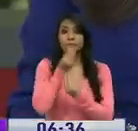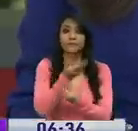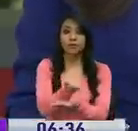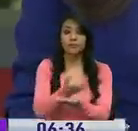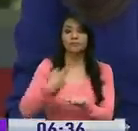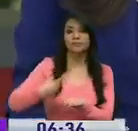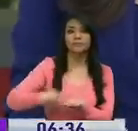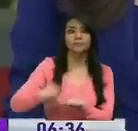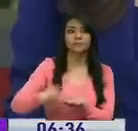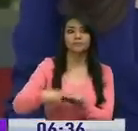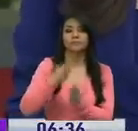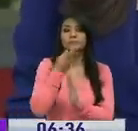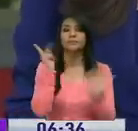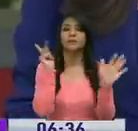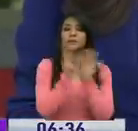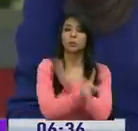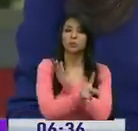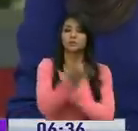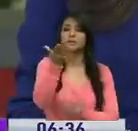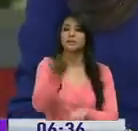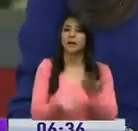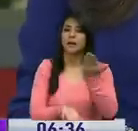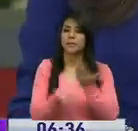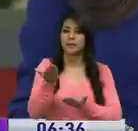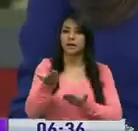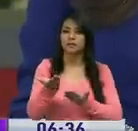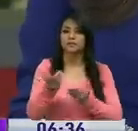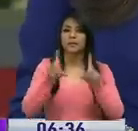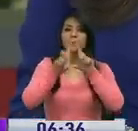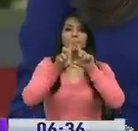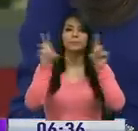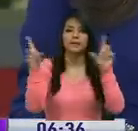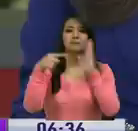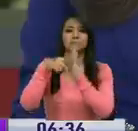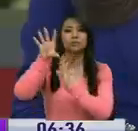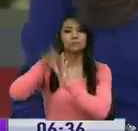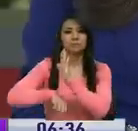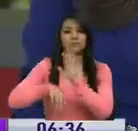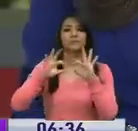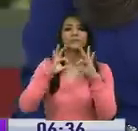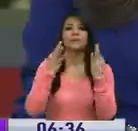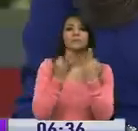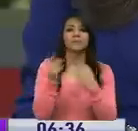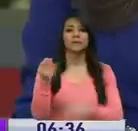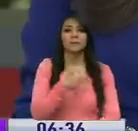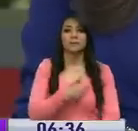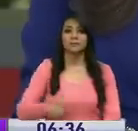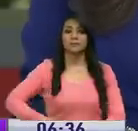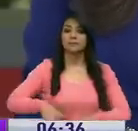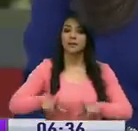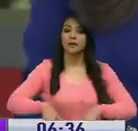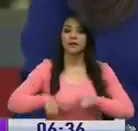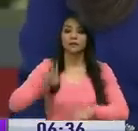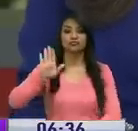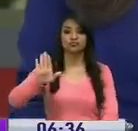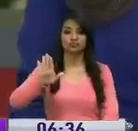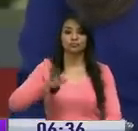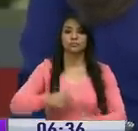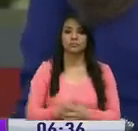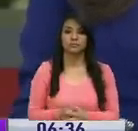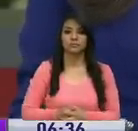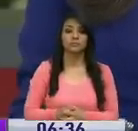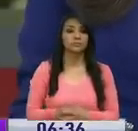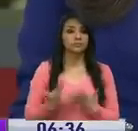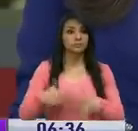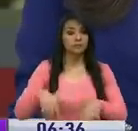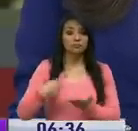su análisis de la denuncia de la existencia de un supuesto entramado de empresas offshore a nombre de familiares del presidente Lenin Moreno la comisión concluyó que tras